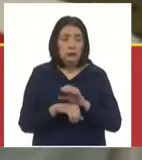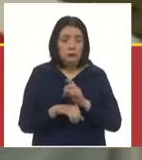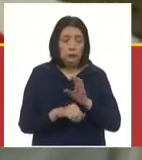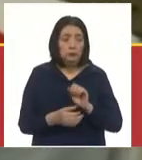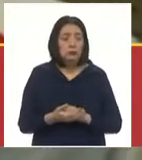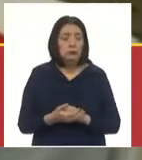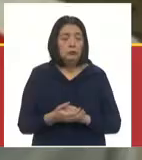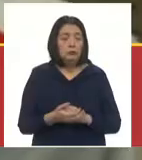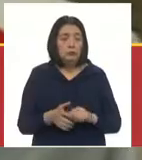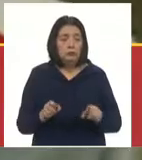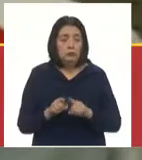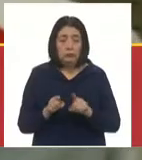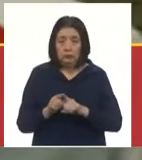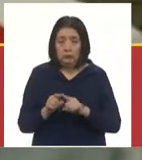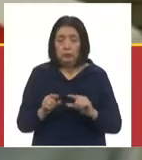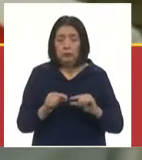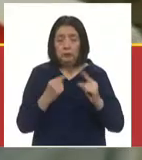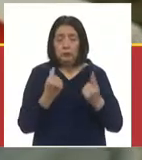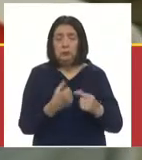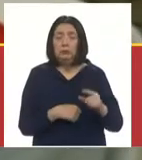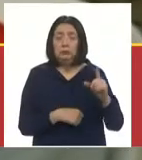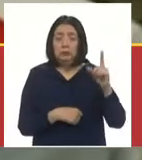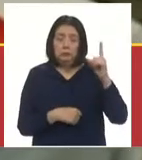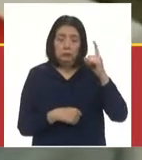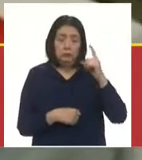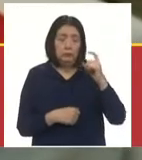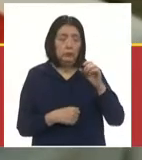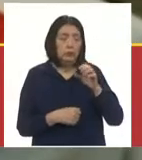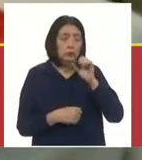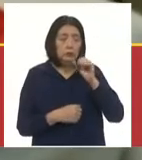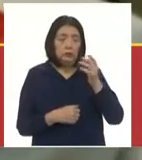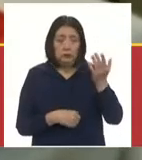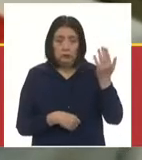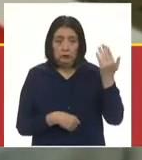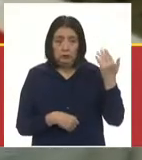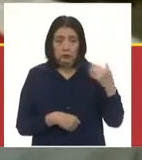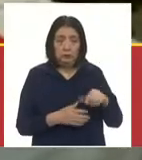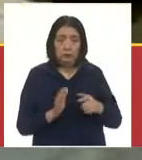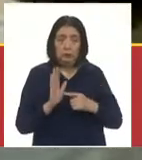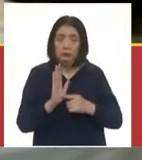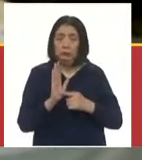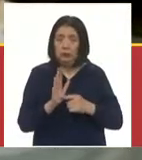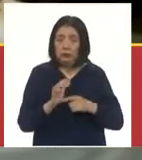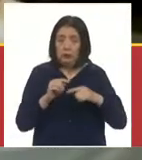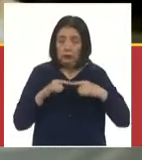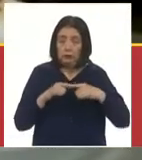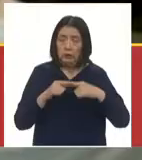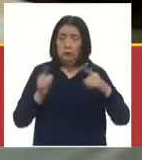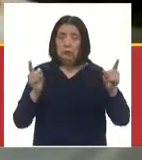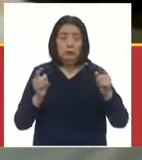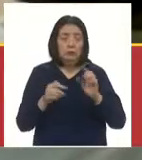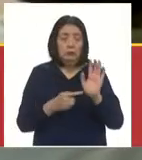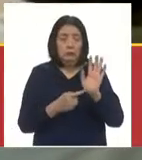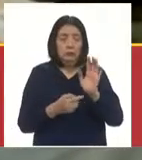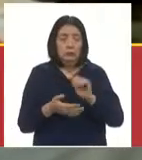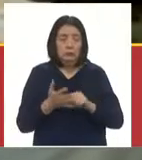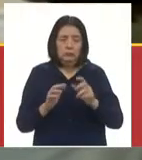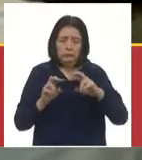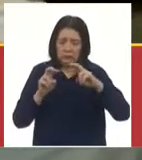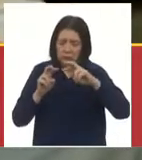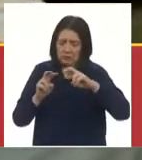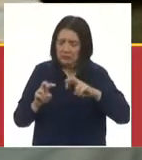también de Fuerza Popular, en días pasados ha exhibido en la prensa unas